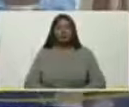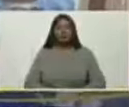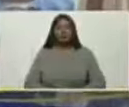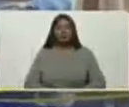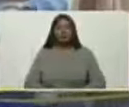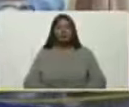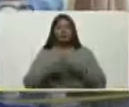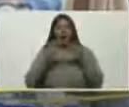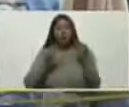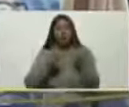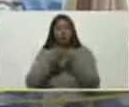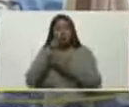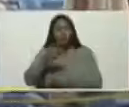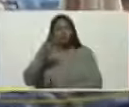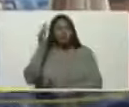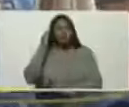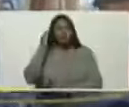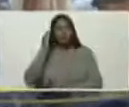Todos deben saber